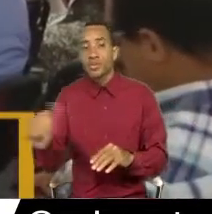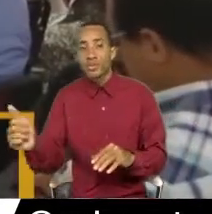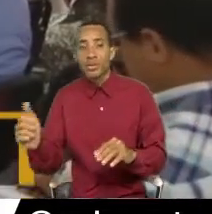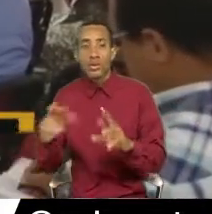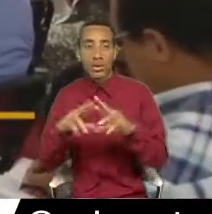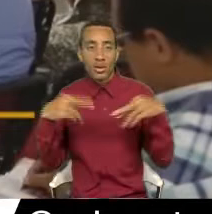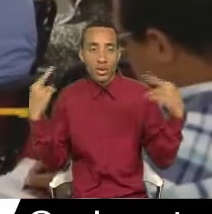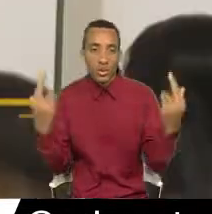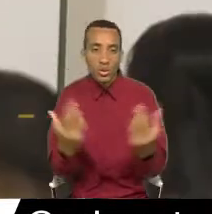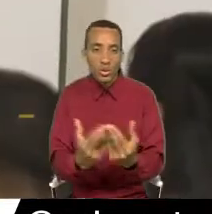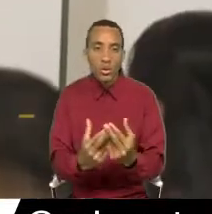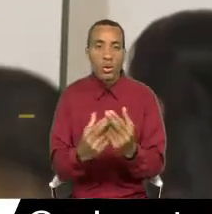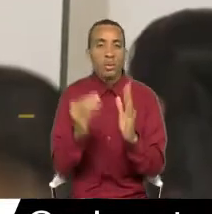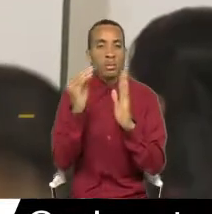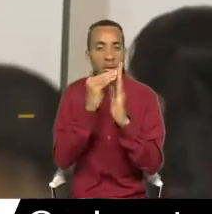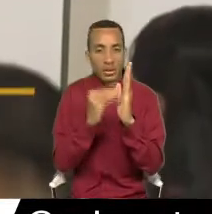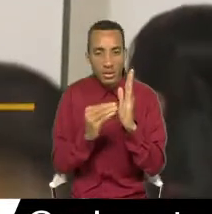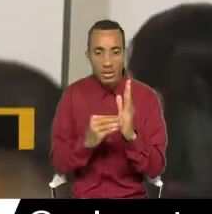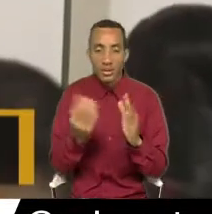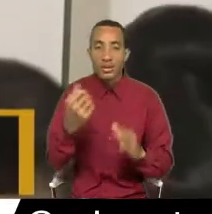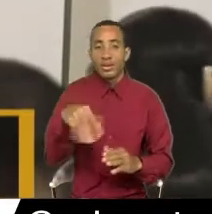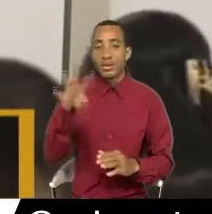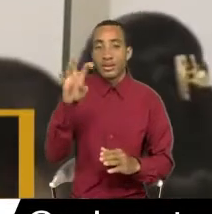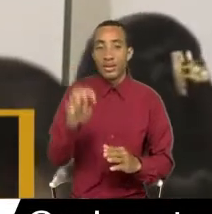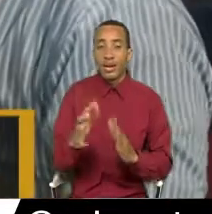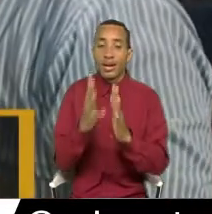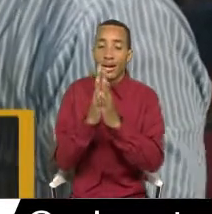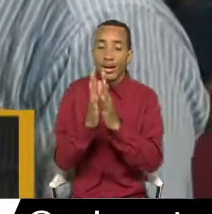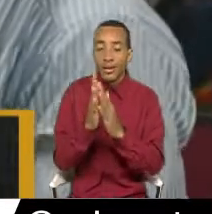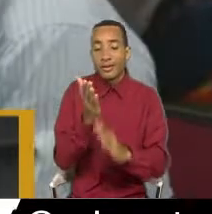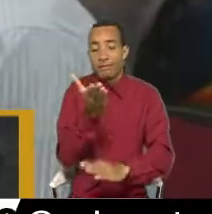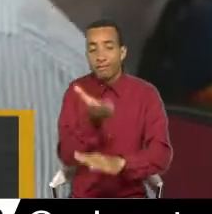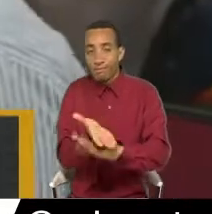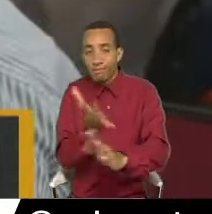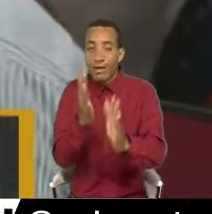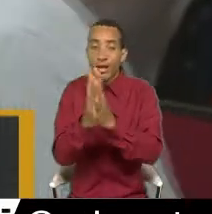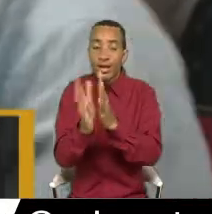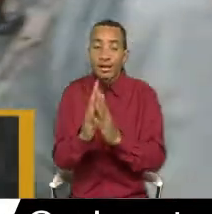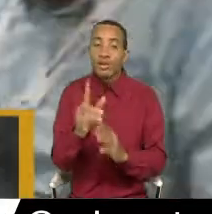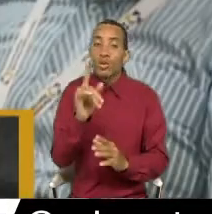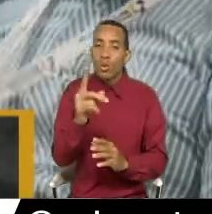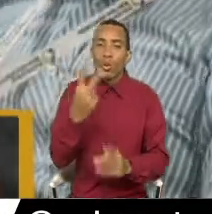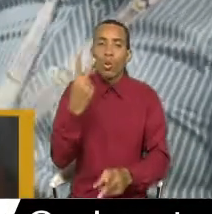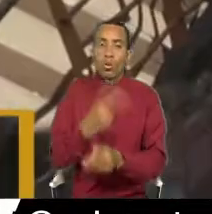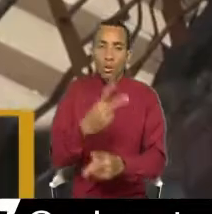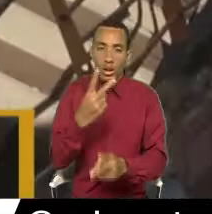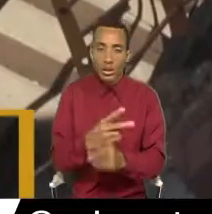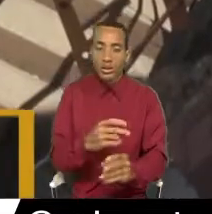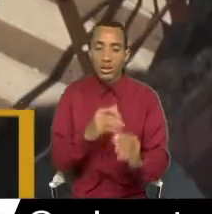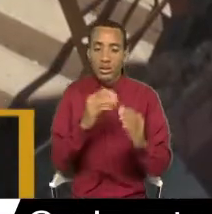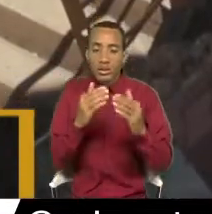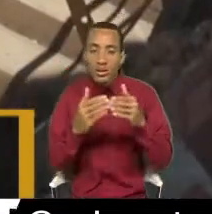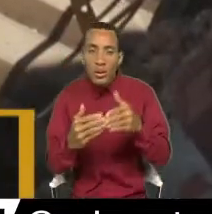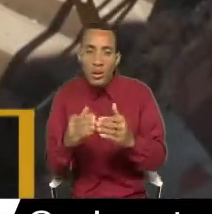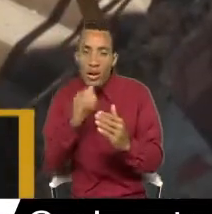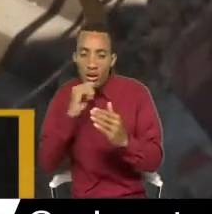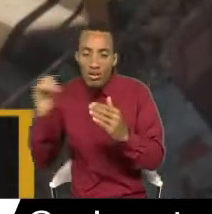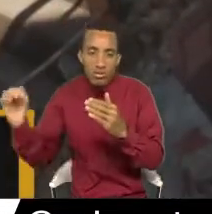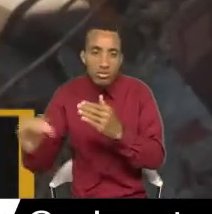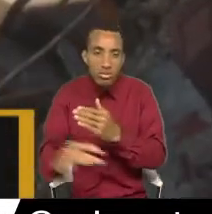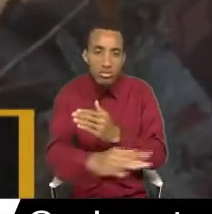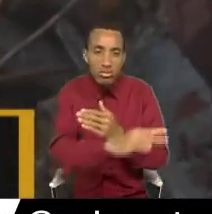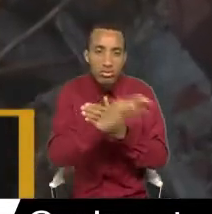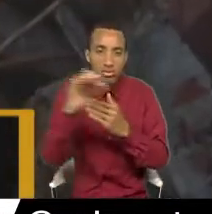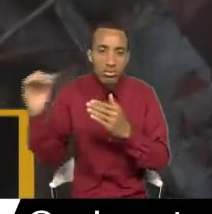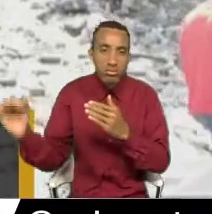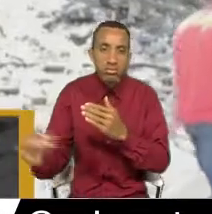Gestión del Riesgo y Desastres, en las que se exponen argumentos que representan el peligro en el tablestacado del puerto fluvial Yuma, desde la